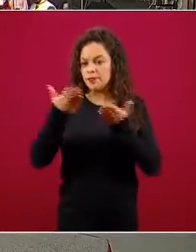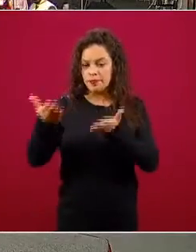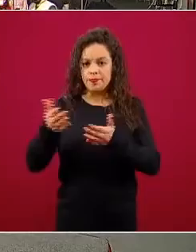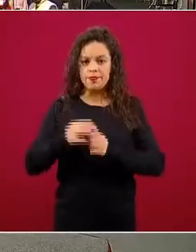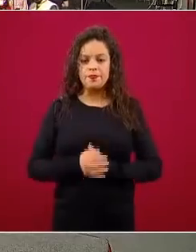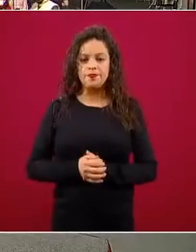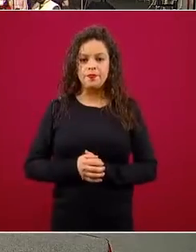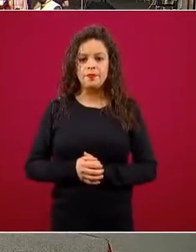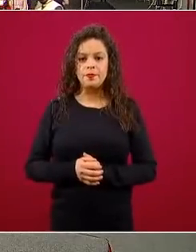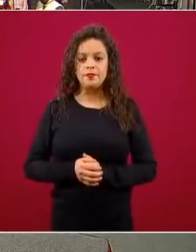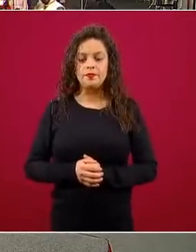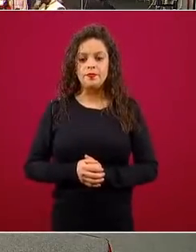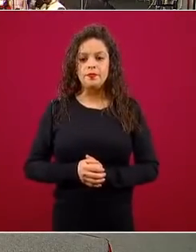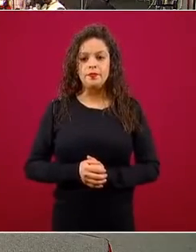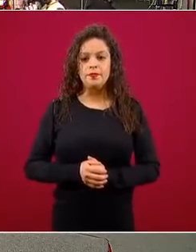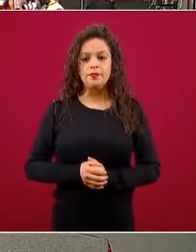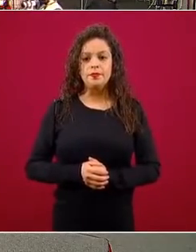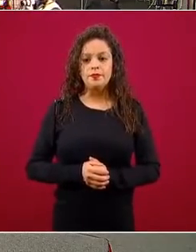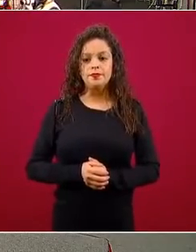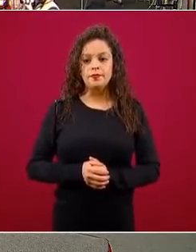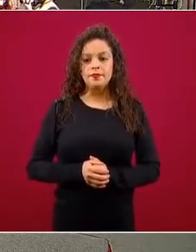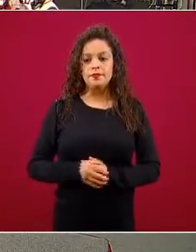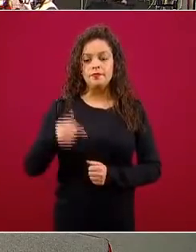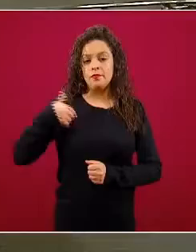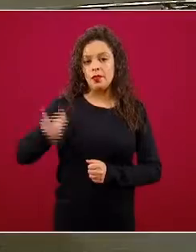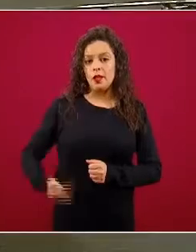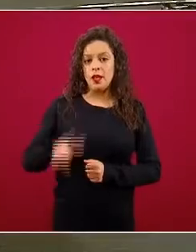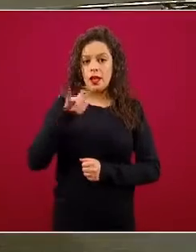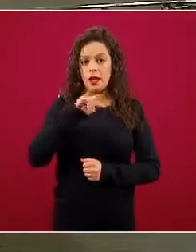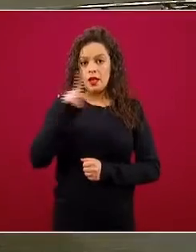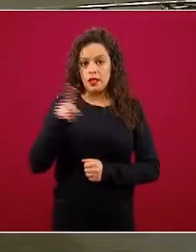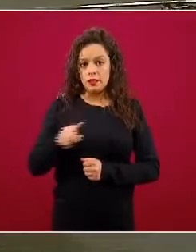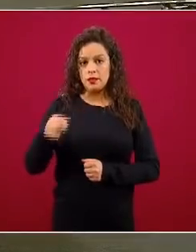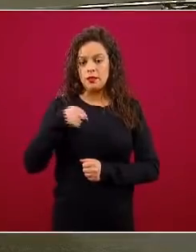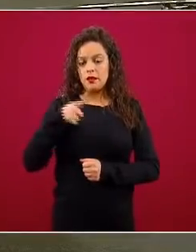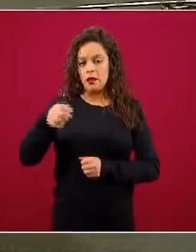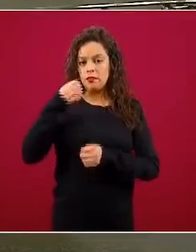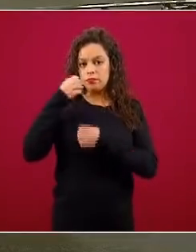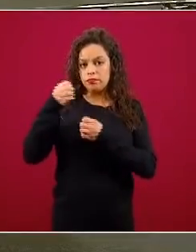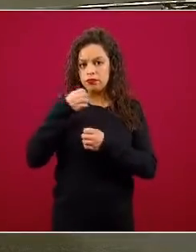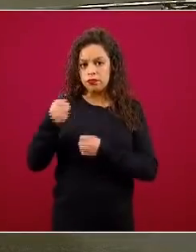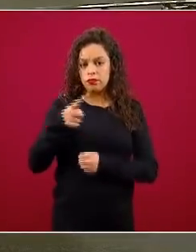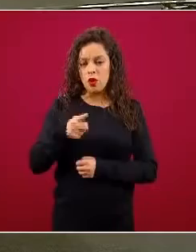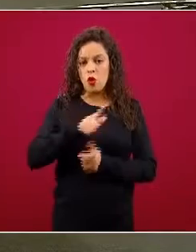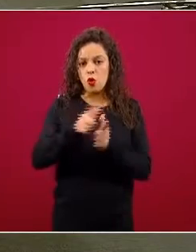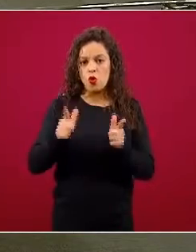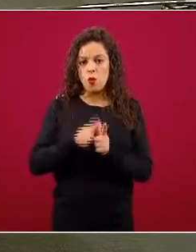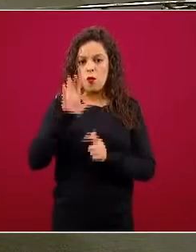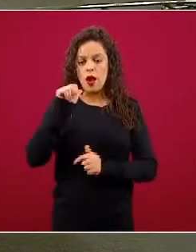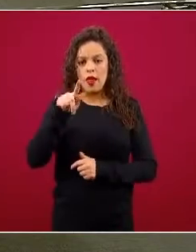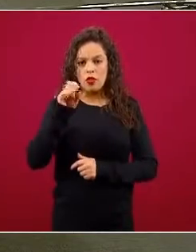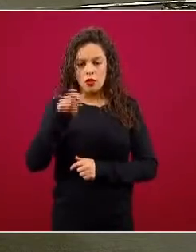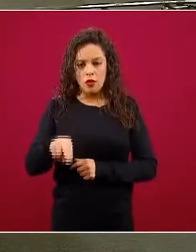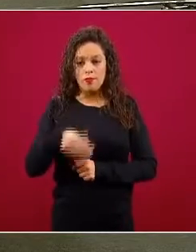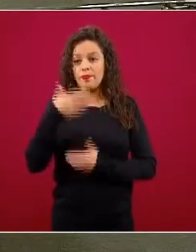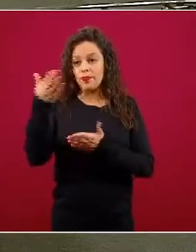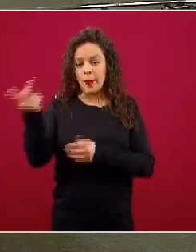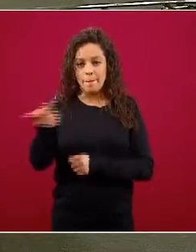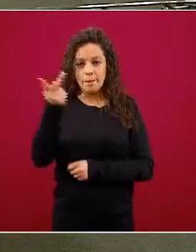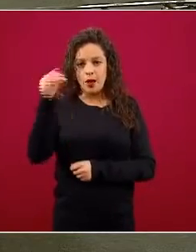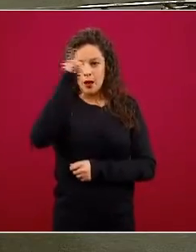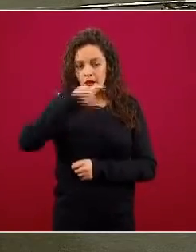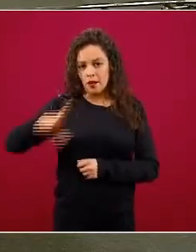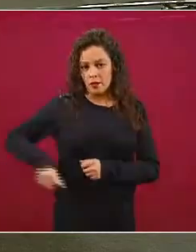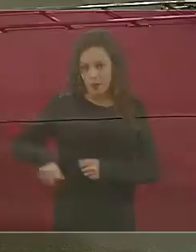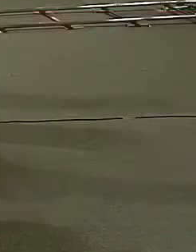Fernanda. Gracias, Lisbeth Álvarez, reportera del diario Basta del Grupo Catán. Para la jefa de gobierno, pues a partir de